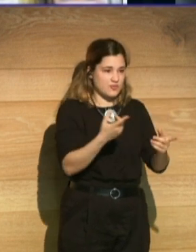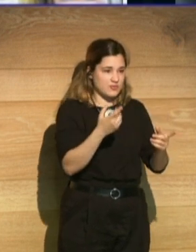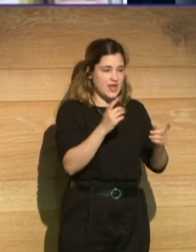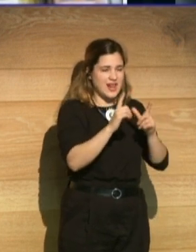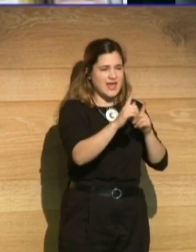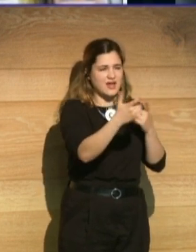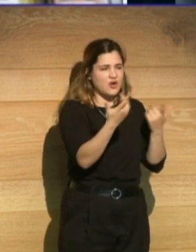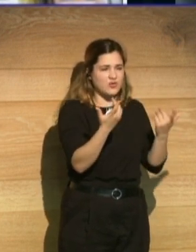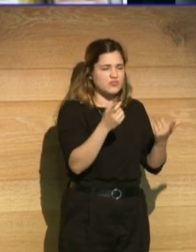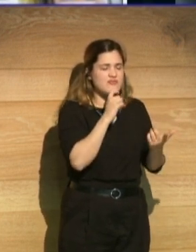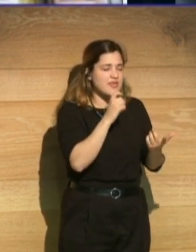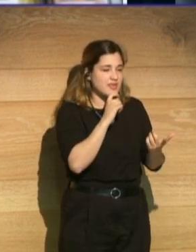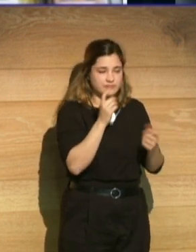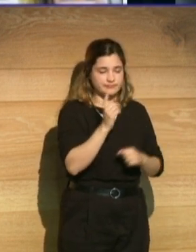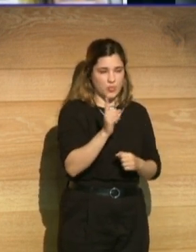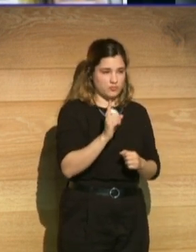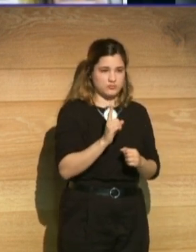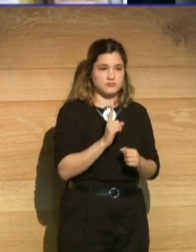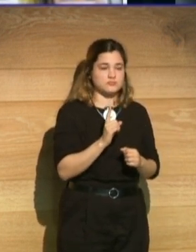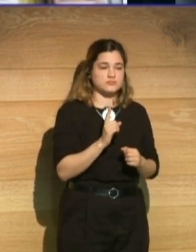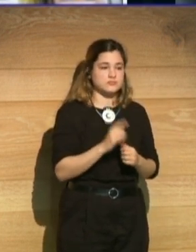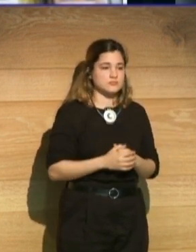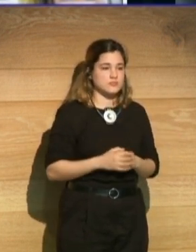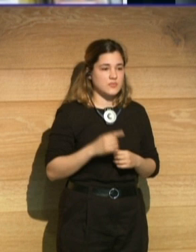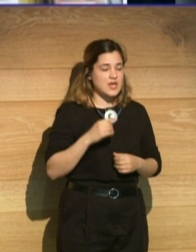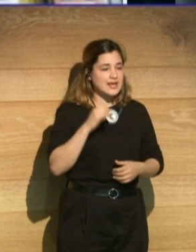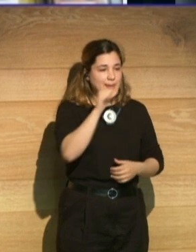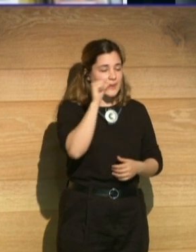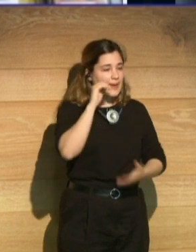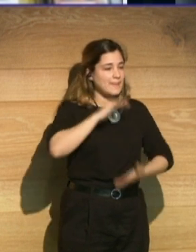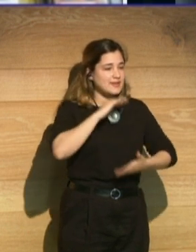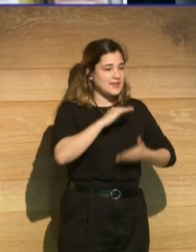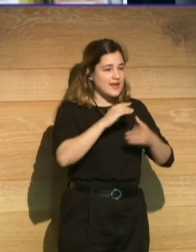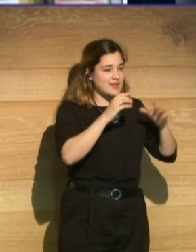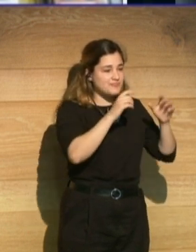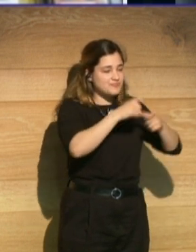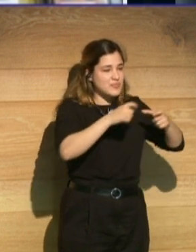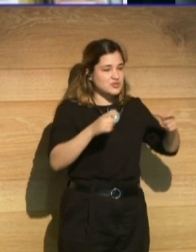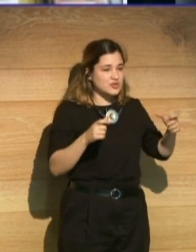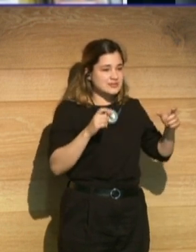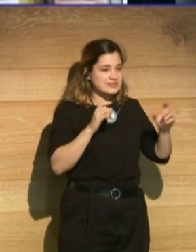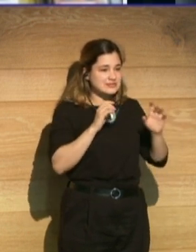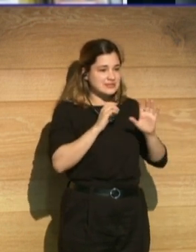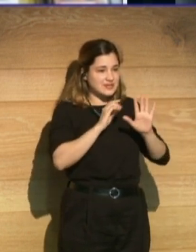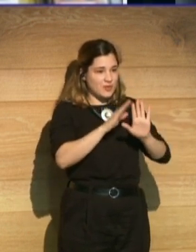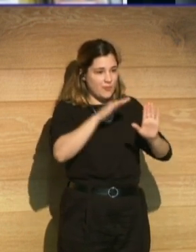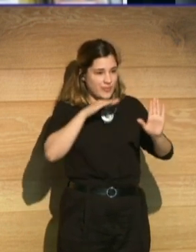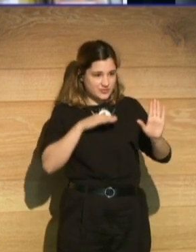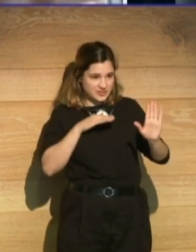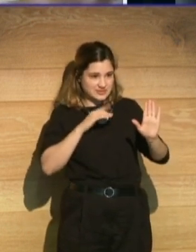y difíciles de ver, sino que su capacidad de seguir a las masas detrás, es decir, un paso detrás de